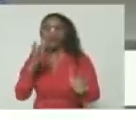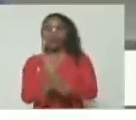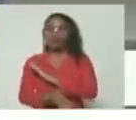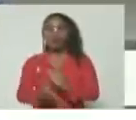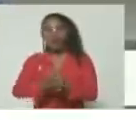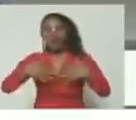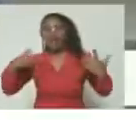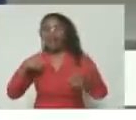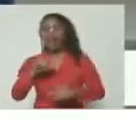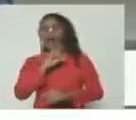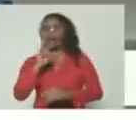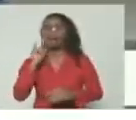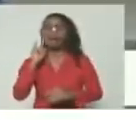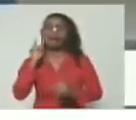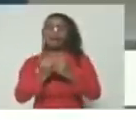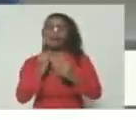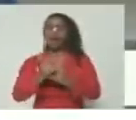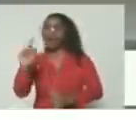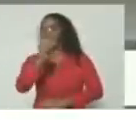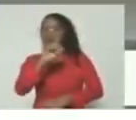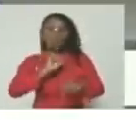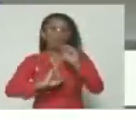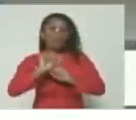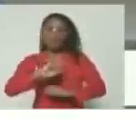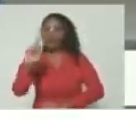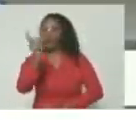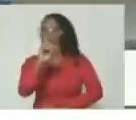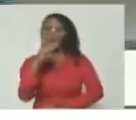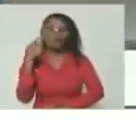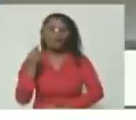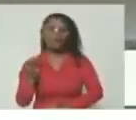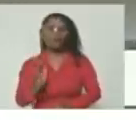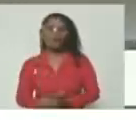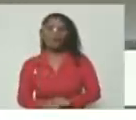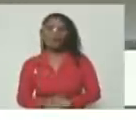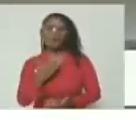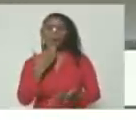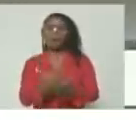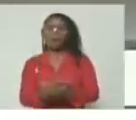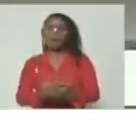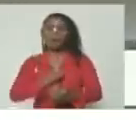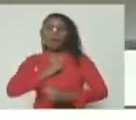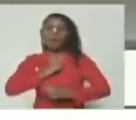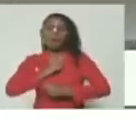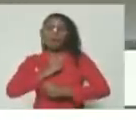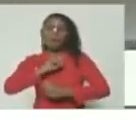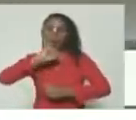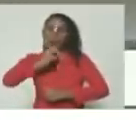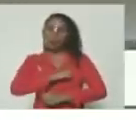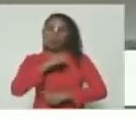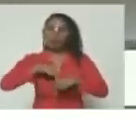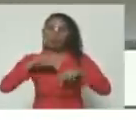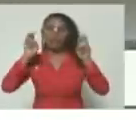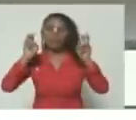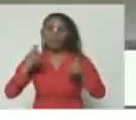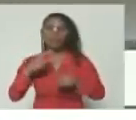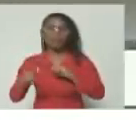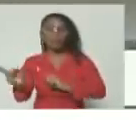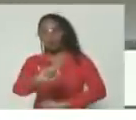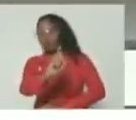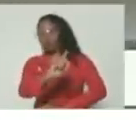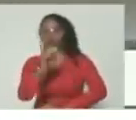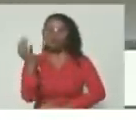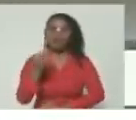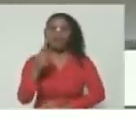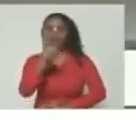apellidos. No lo estén defendiendo, no es verdad. Me permiten la pasión con que siento este tema, pero no es verdad. Es una